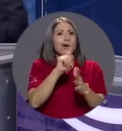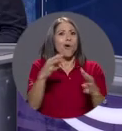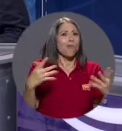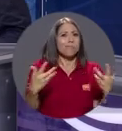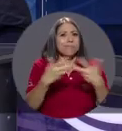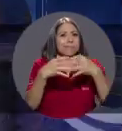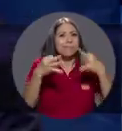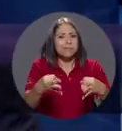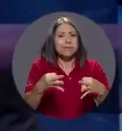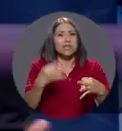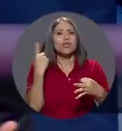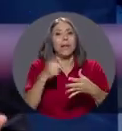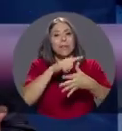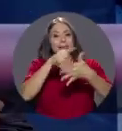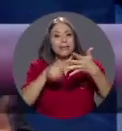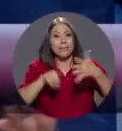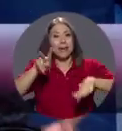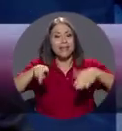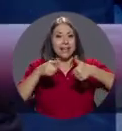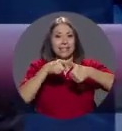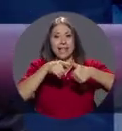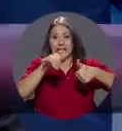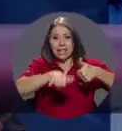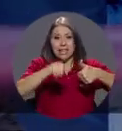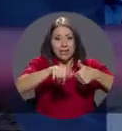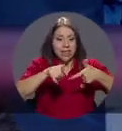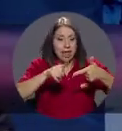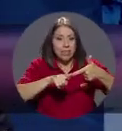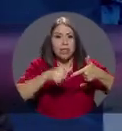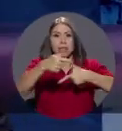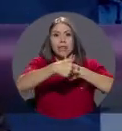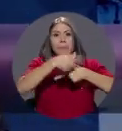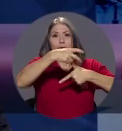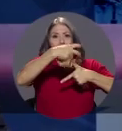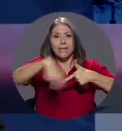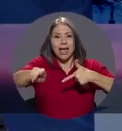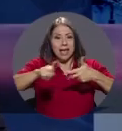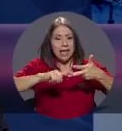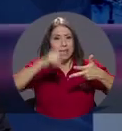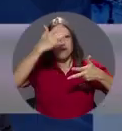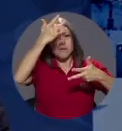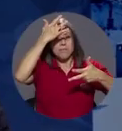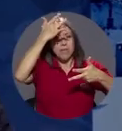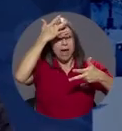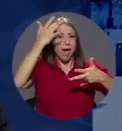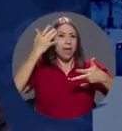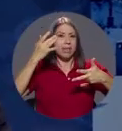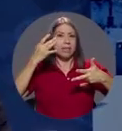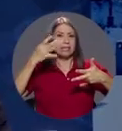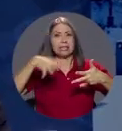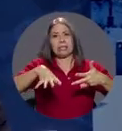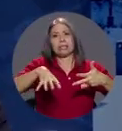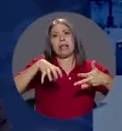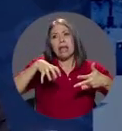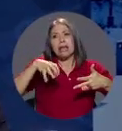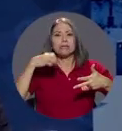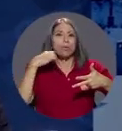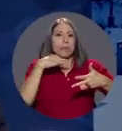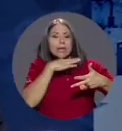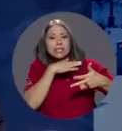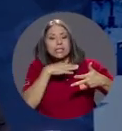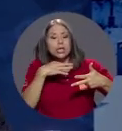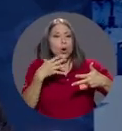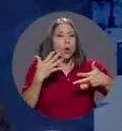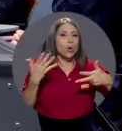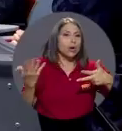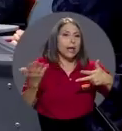solo en 5 variables que analizábamos: accidentabilidad, tiempos de viaje, todo lo que son enfermedades asociadas al